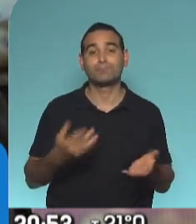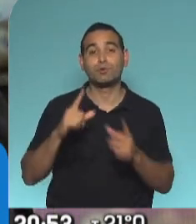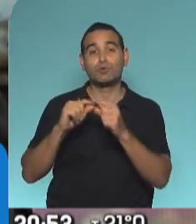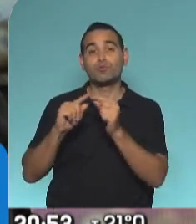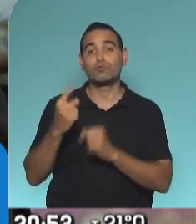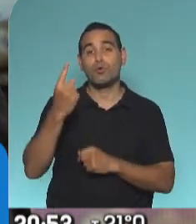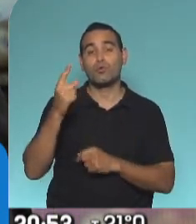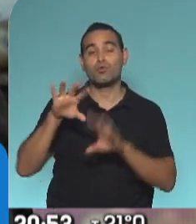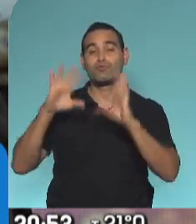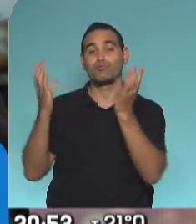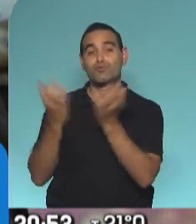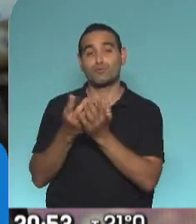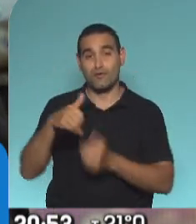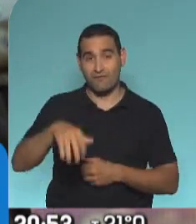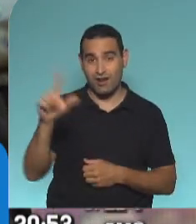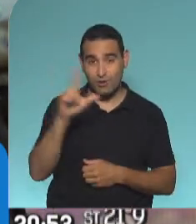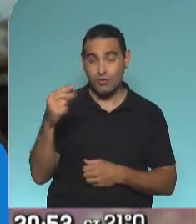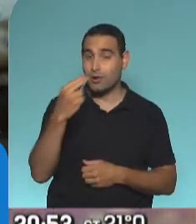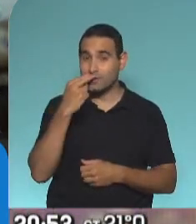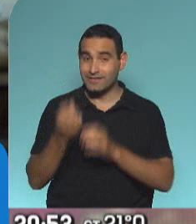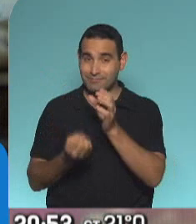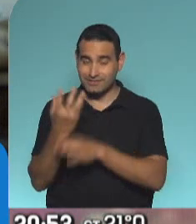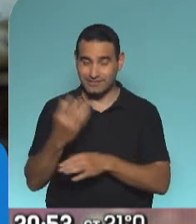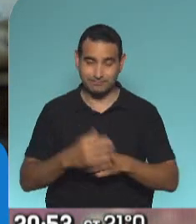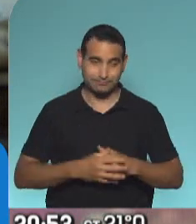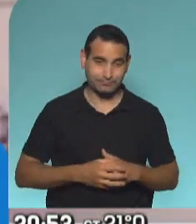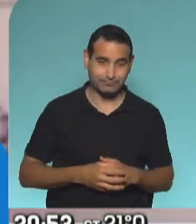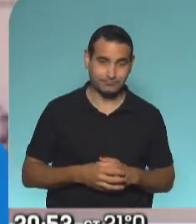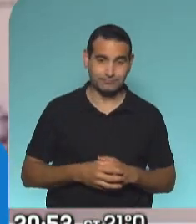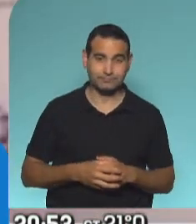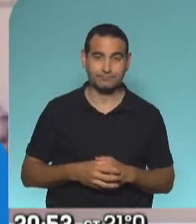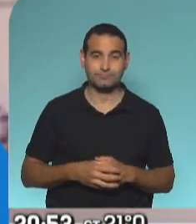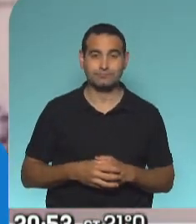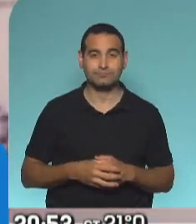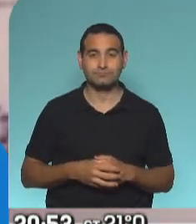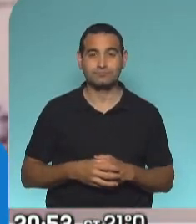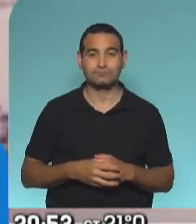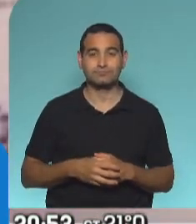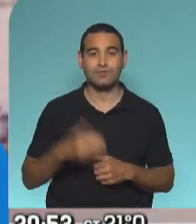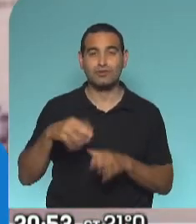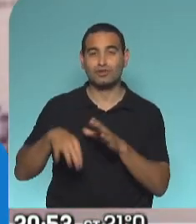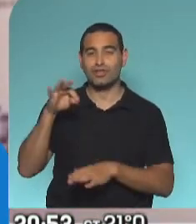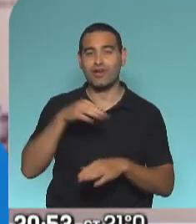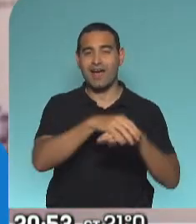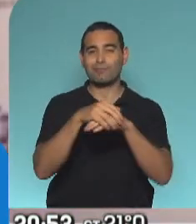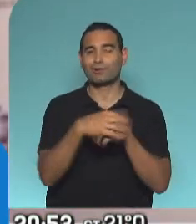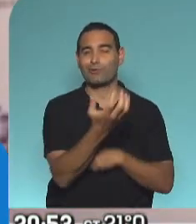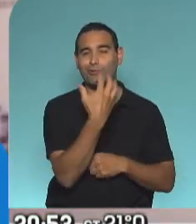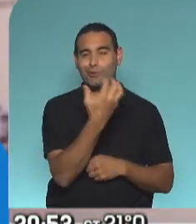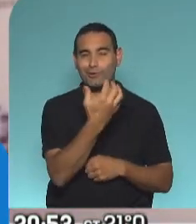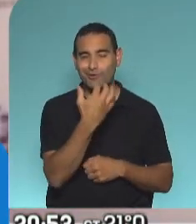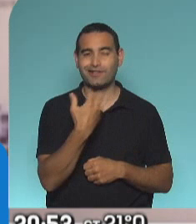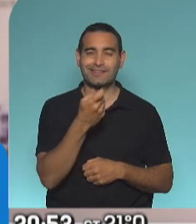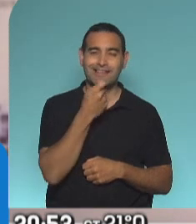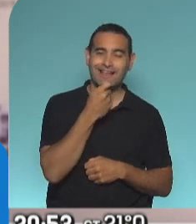uno del mundo, el lunes, 11 de la mañana. Lo escuchamos a él. Cuando vi el sorteo me bromeaban mis amigos, así como hizo también un poco la